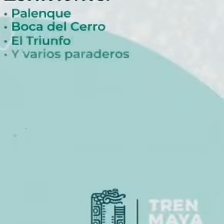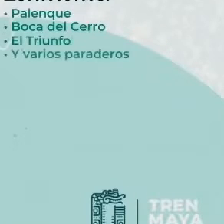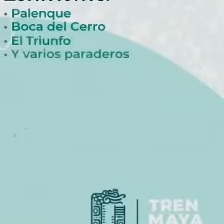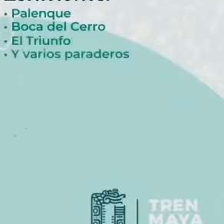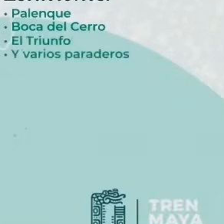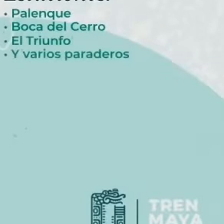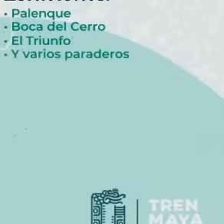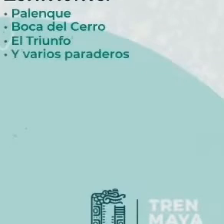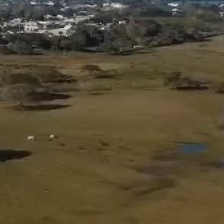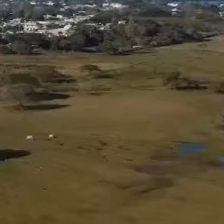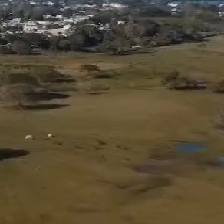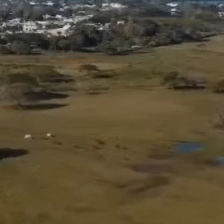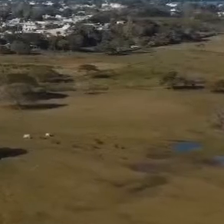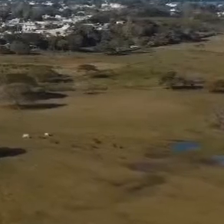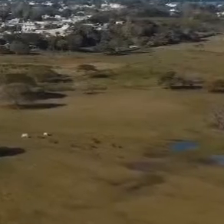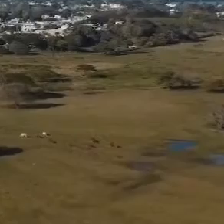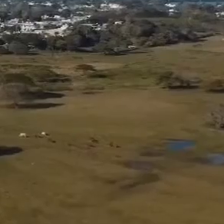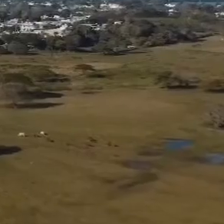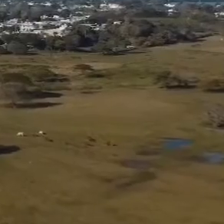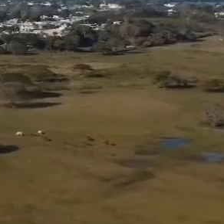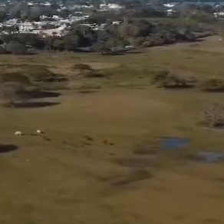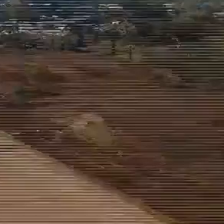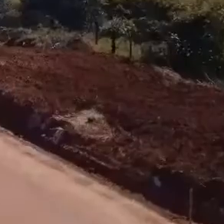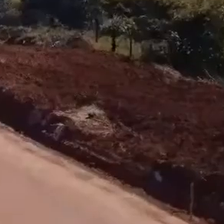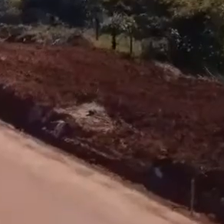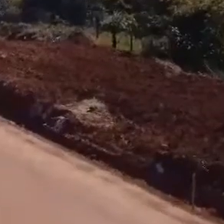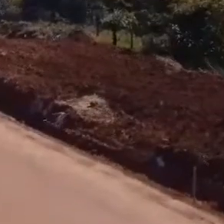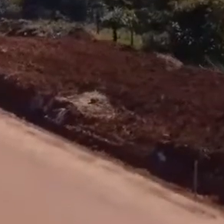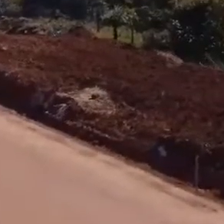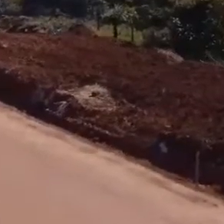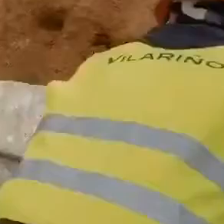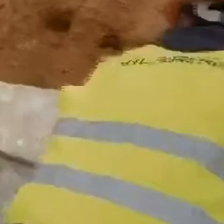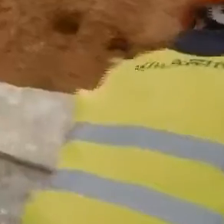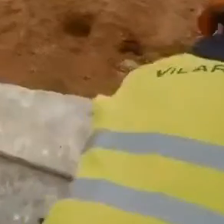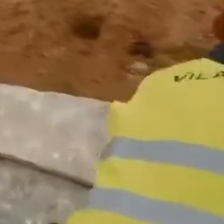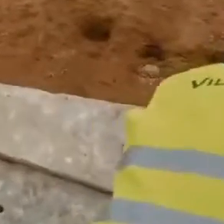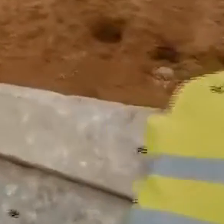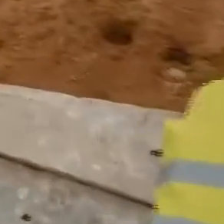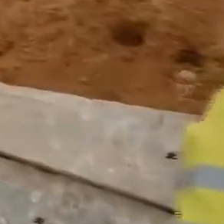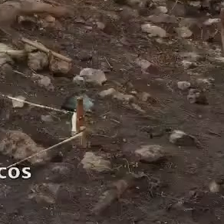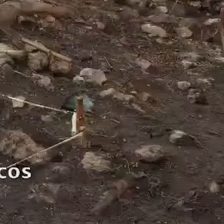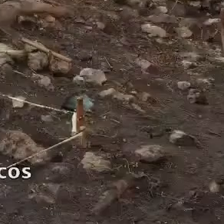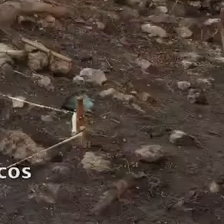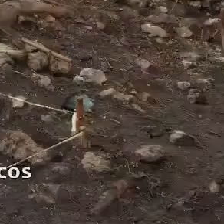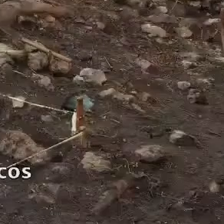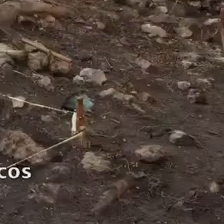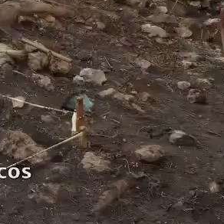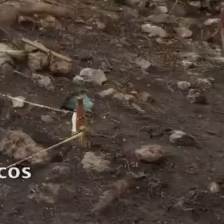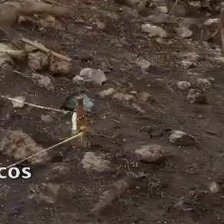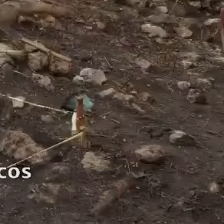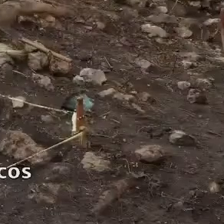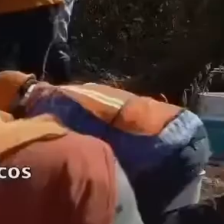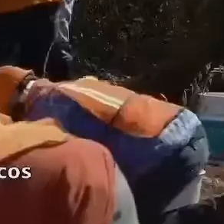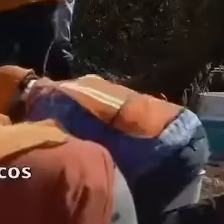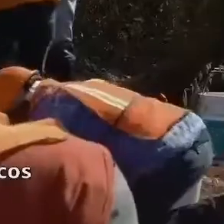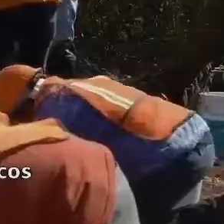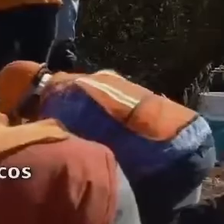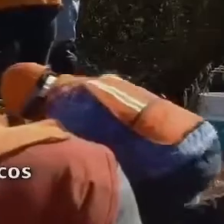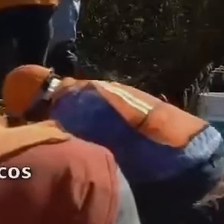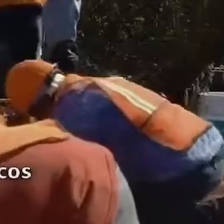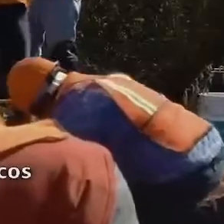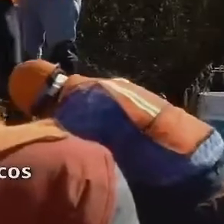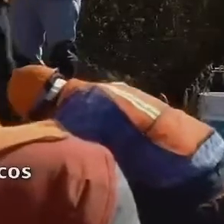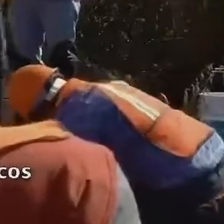y varios paraderos. Desde que iniciamos la obra, se destacan los siguientes avances. Con el INAH dictaminamos